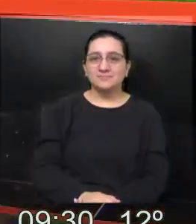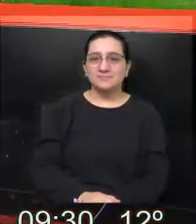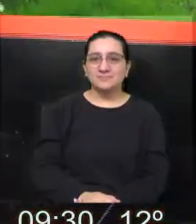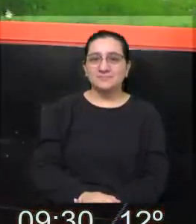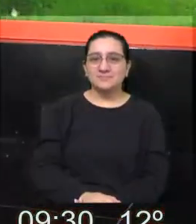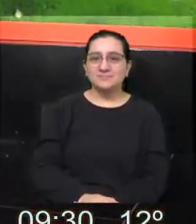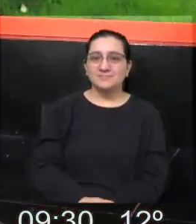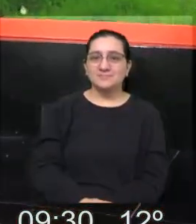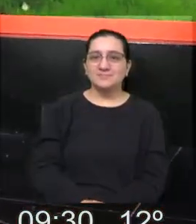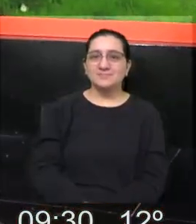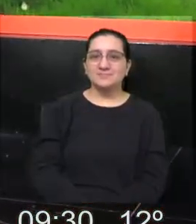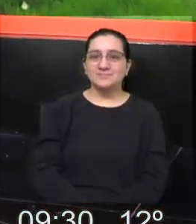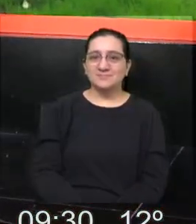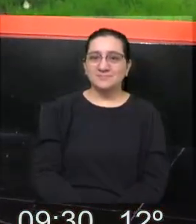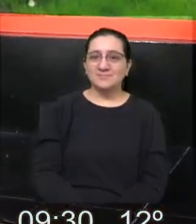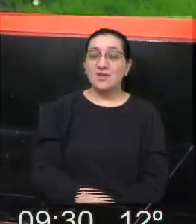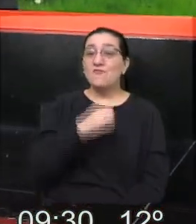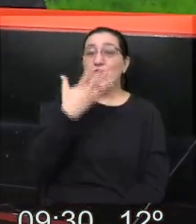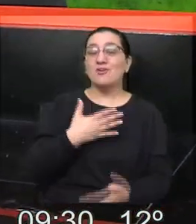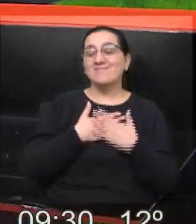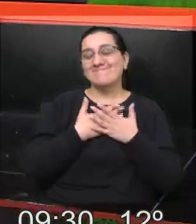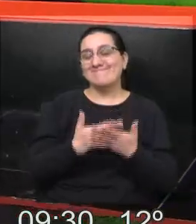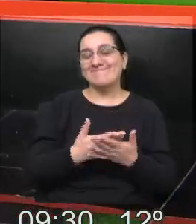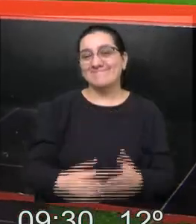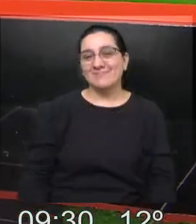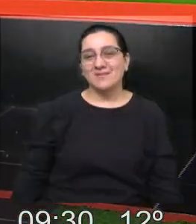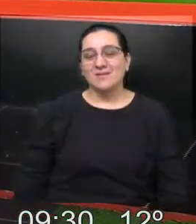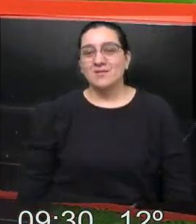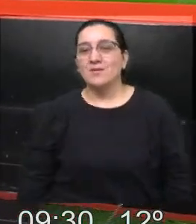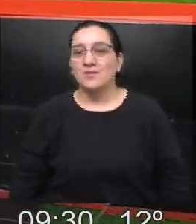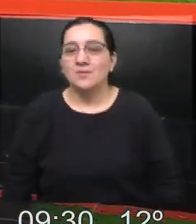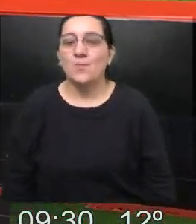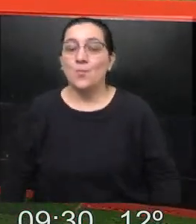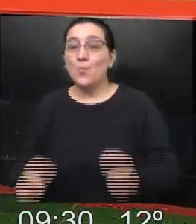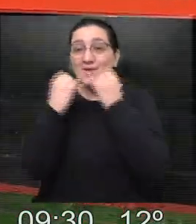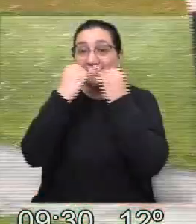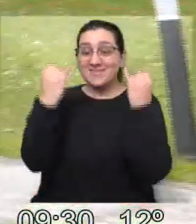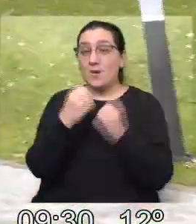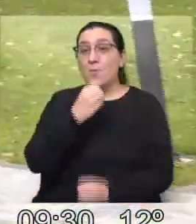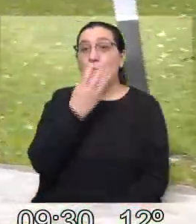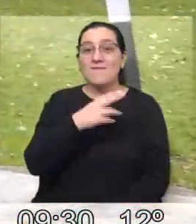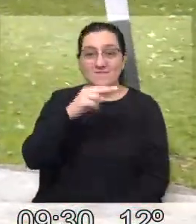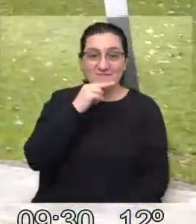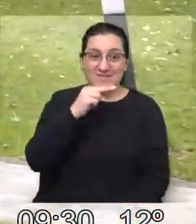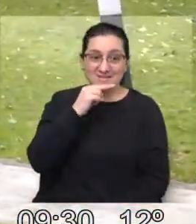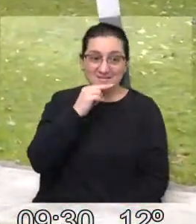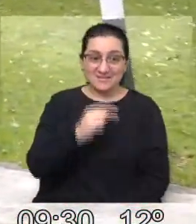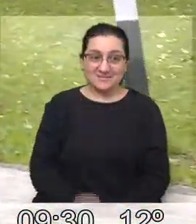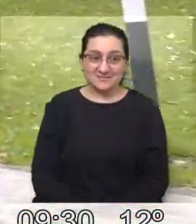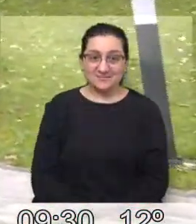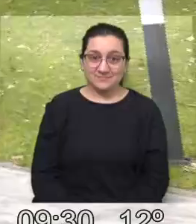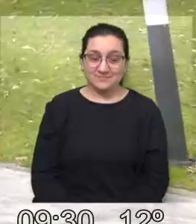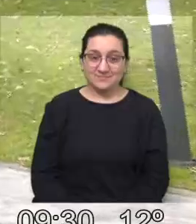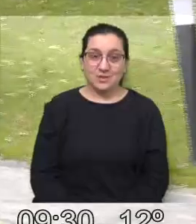JP. Flor querida, chicas, buen día, buen viernes, buen inicio de fin de semana. Doc,